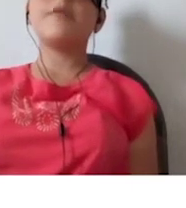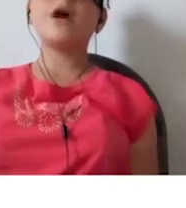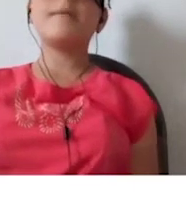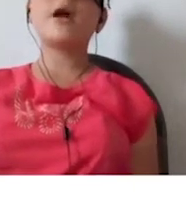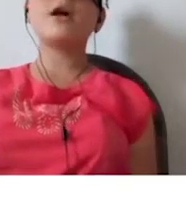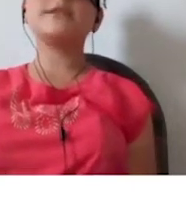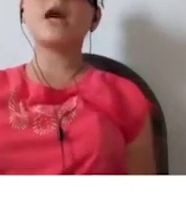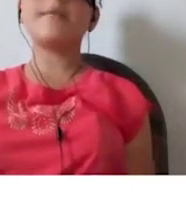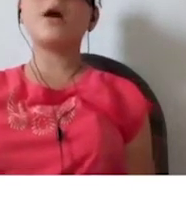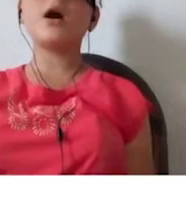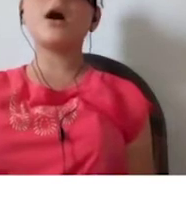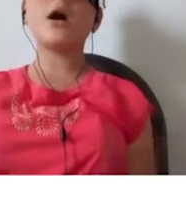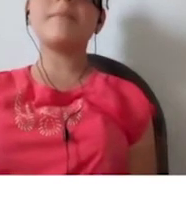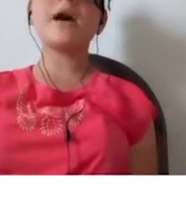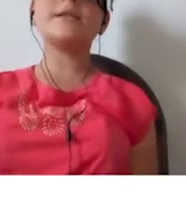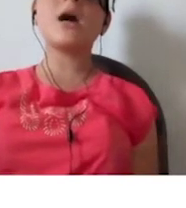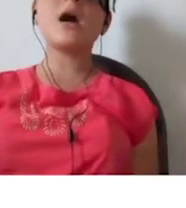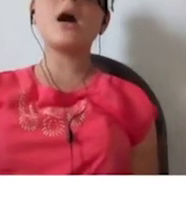tiempo